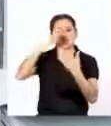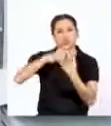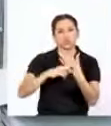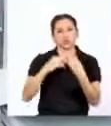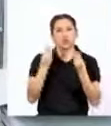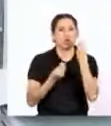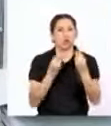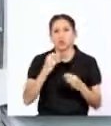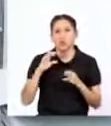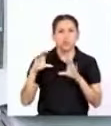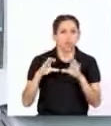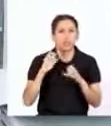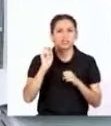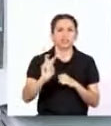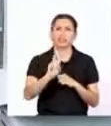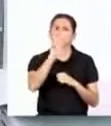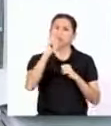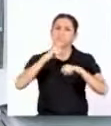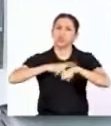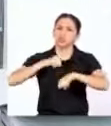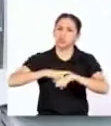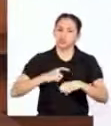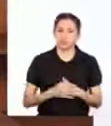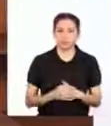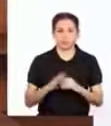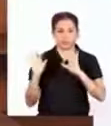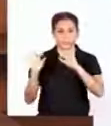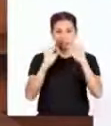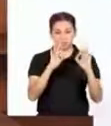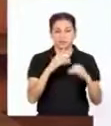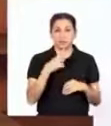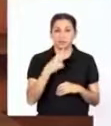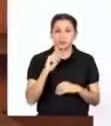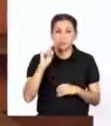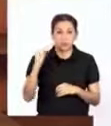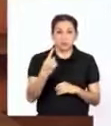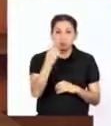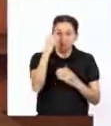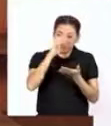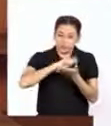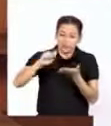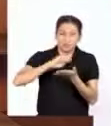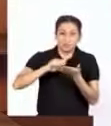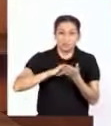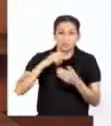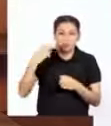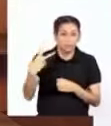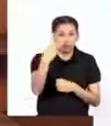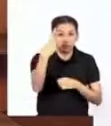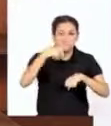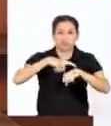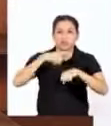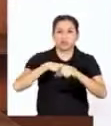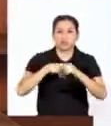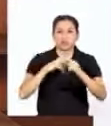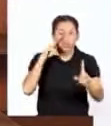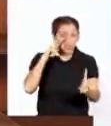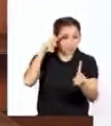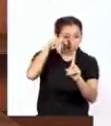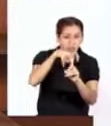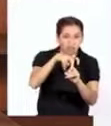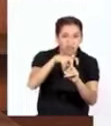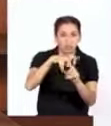proyecto. ¿Y cómo desarrollamos el segundo momento? Como lo señalamos, la primera actividad del segundo momento